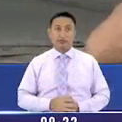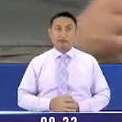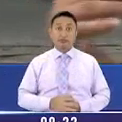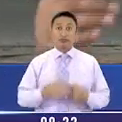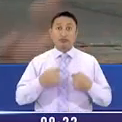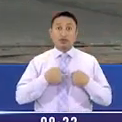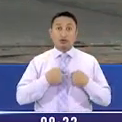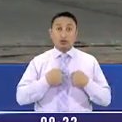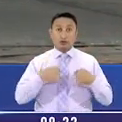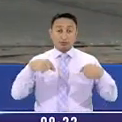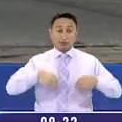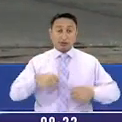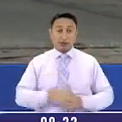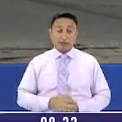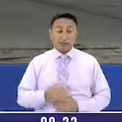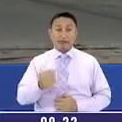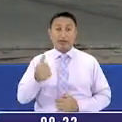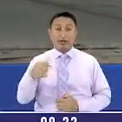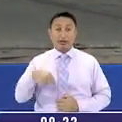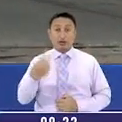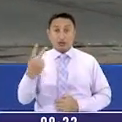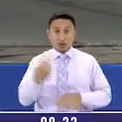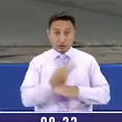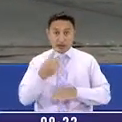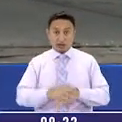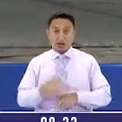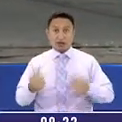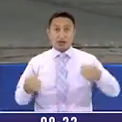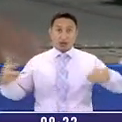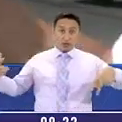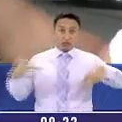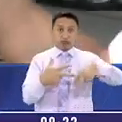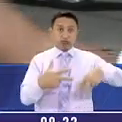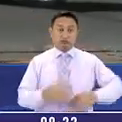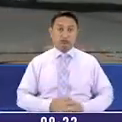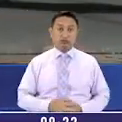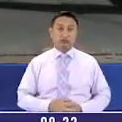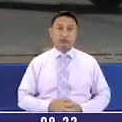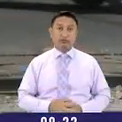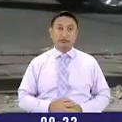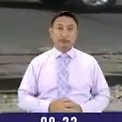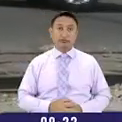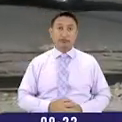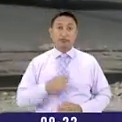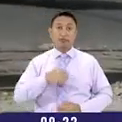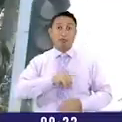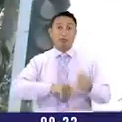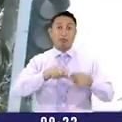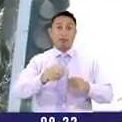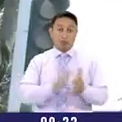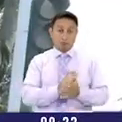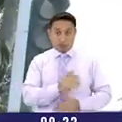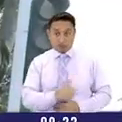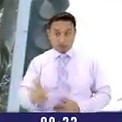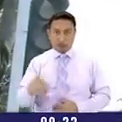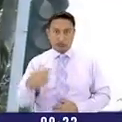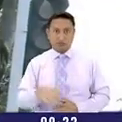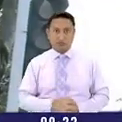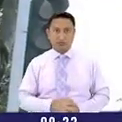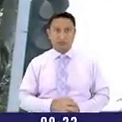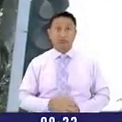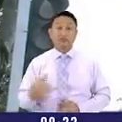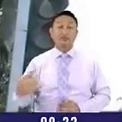casi por 2 ocasiones... casi atropellado saliendo a dejarle a mi hija en la escuela. Dicen que a la hora de ingreso y salida